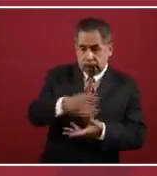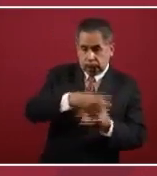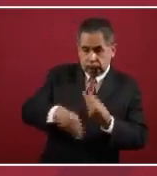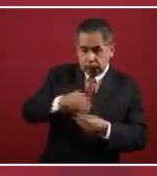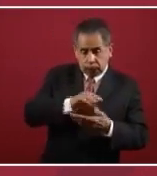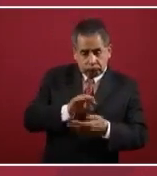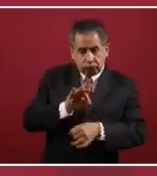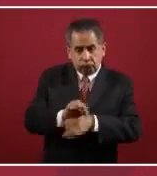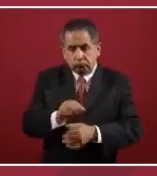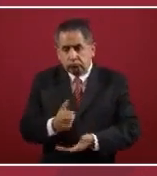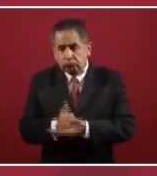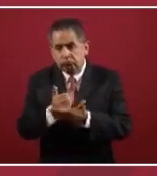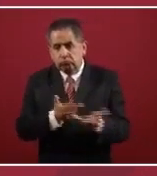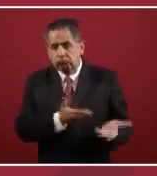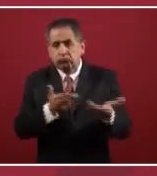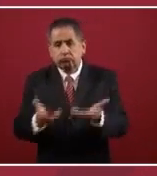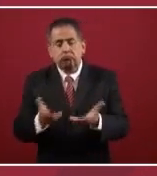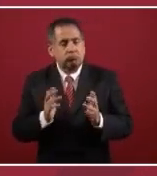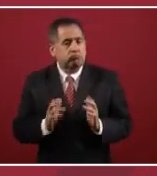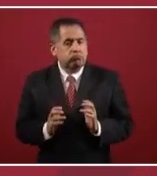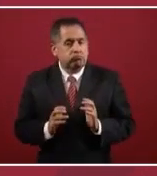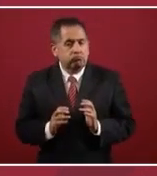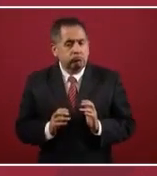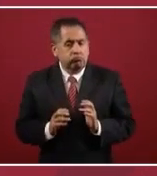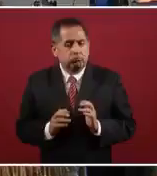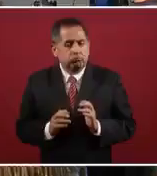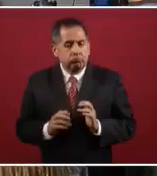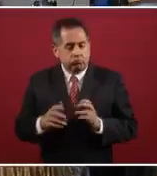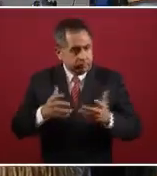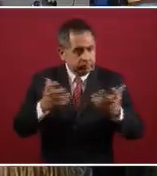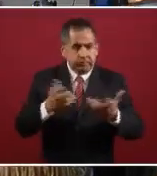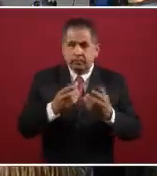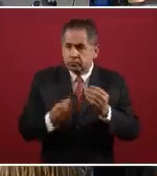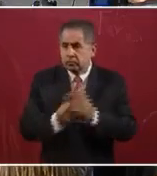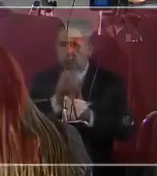de producir, de crear empleos,